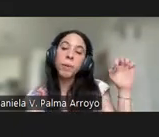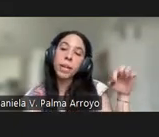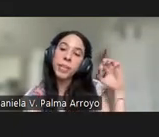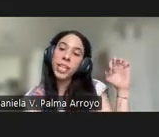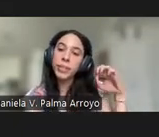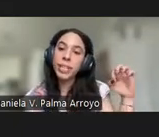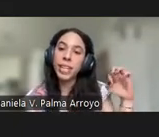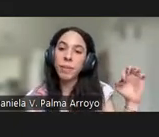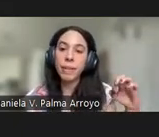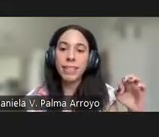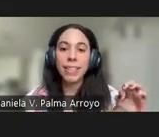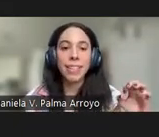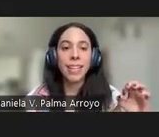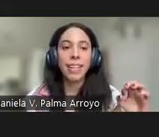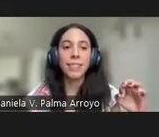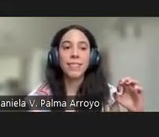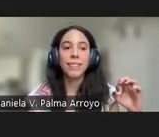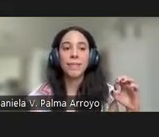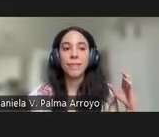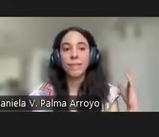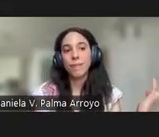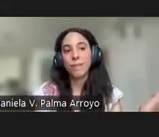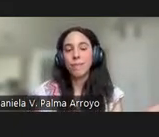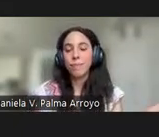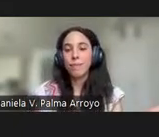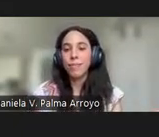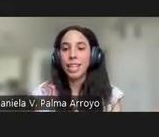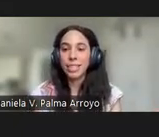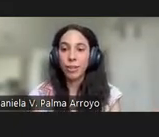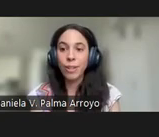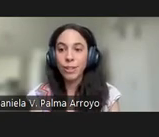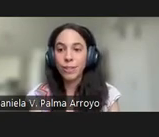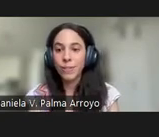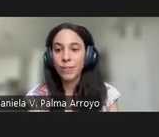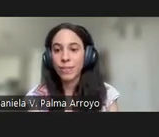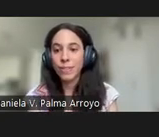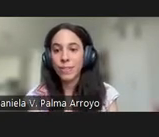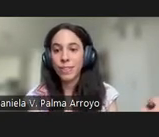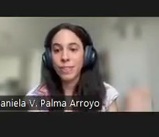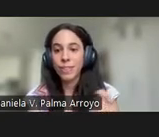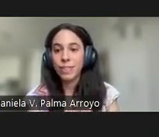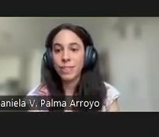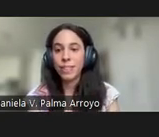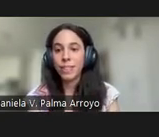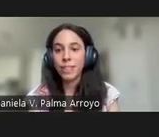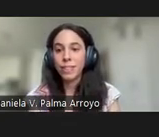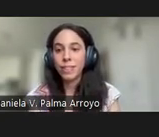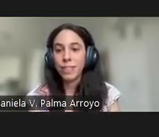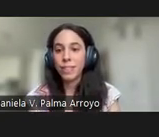y le dibujan un icono que represente ese dolor.